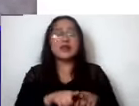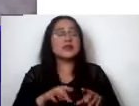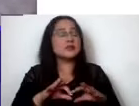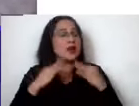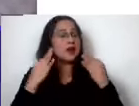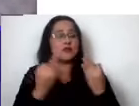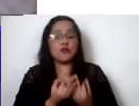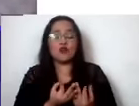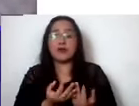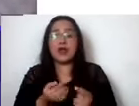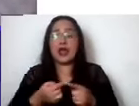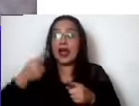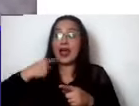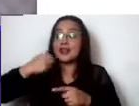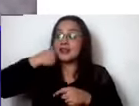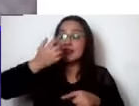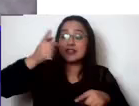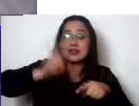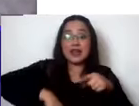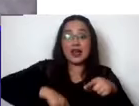que pretendes evitar.